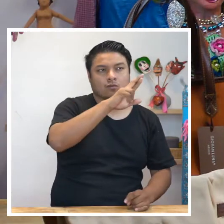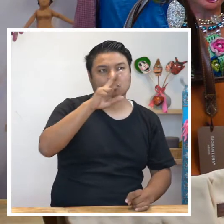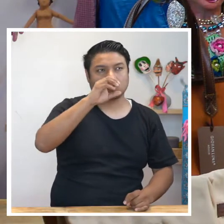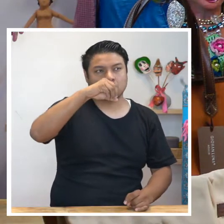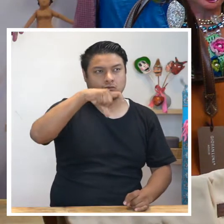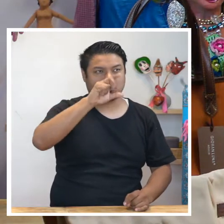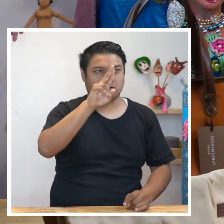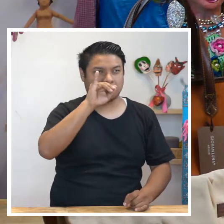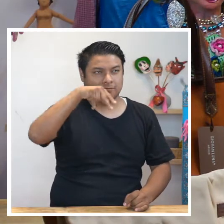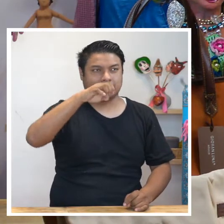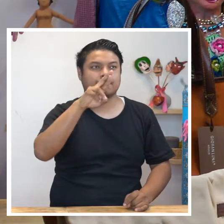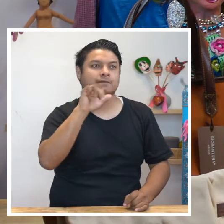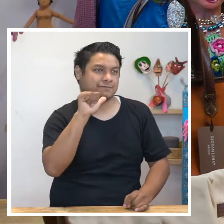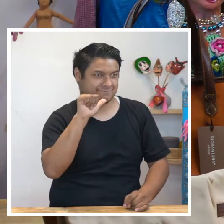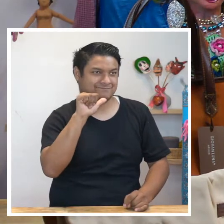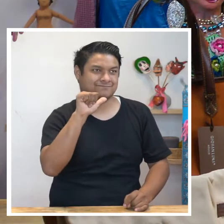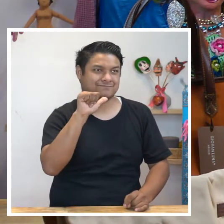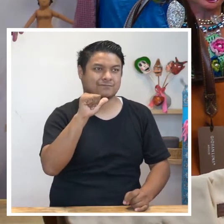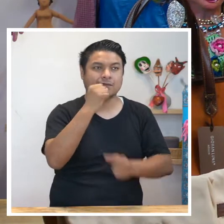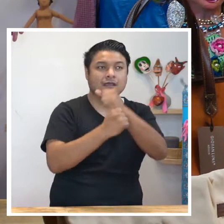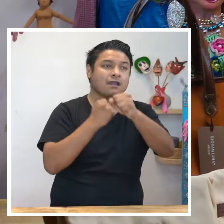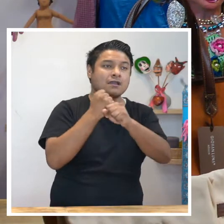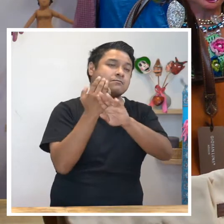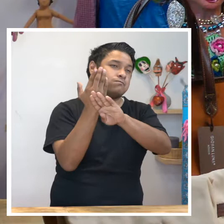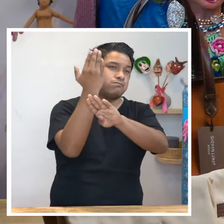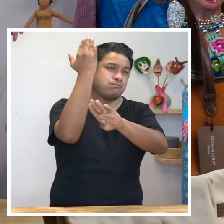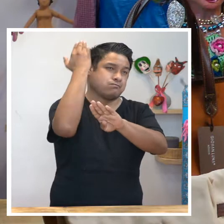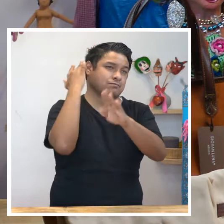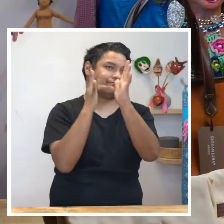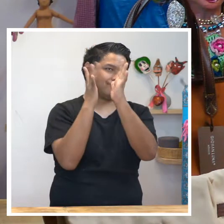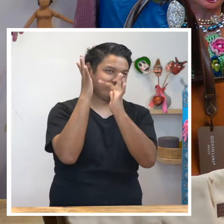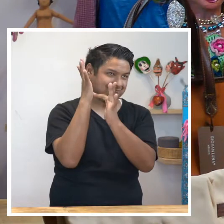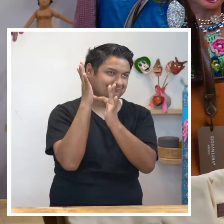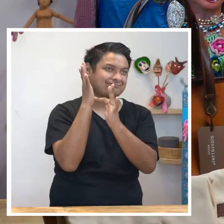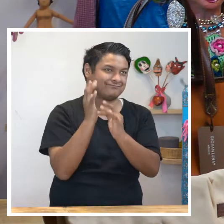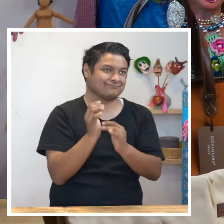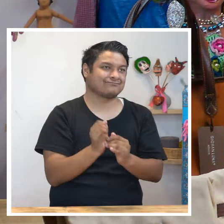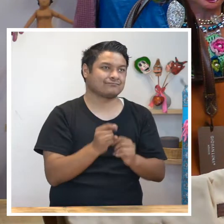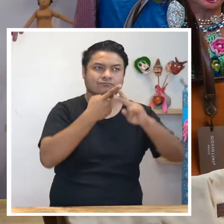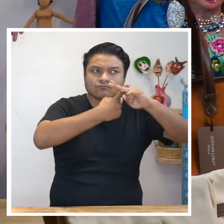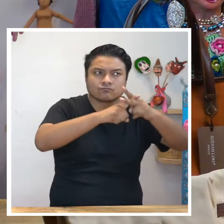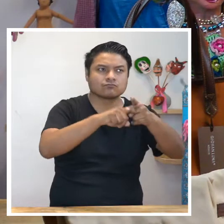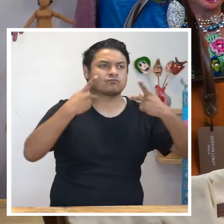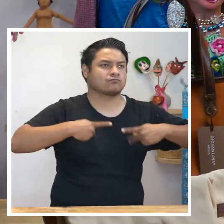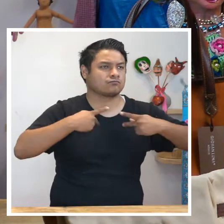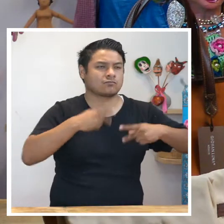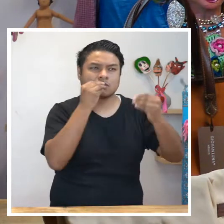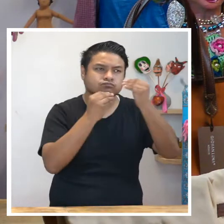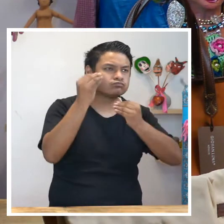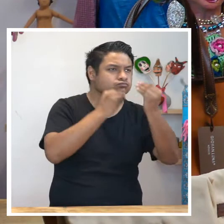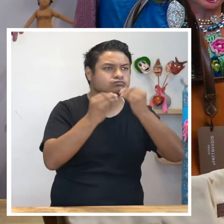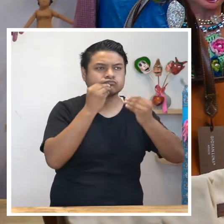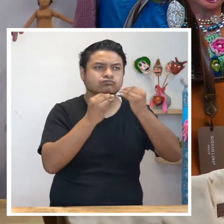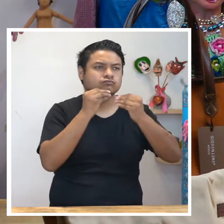piel. Empezaron a curtirla con sales, con algunas como cales que se utilizan para